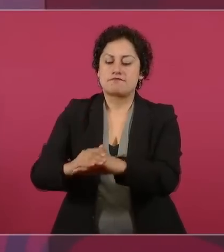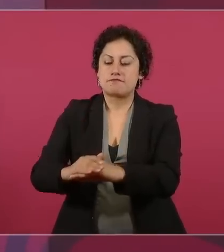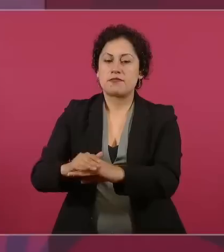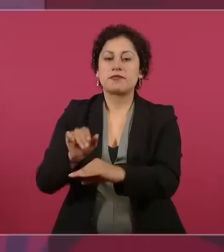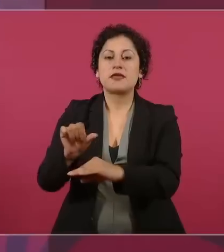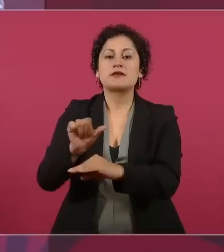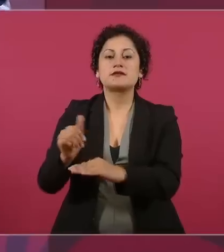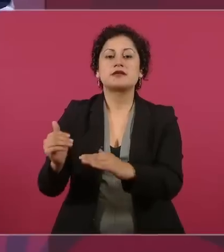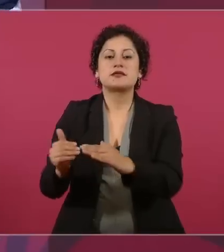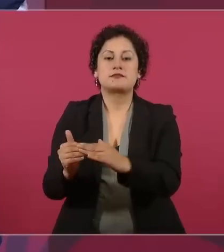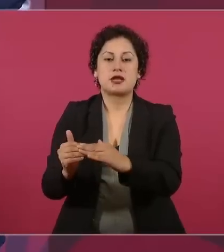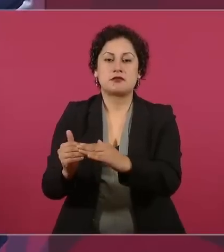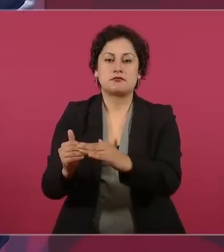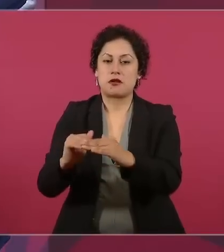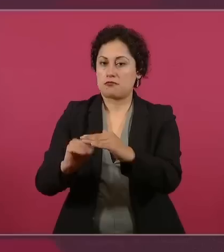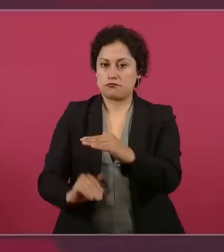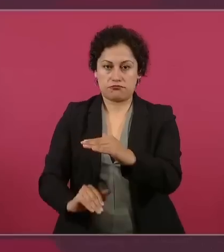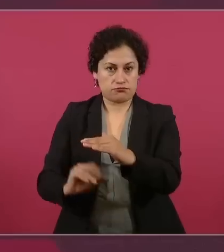y de ahí